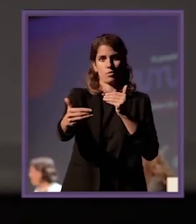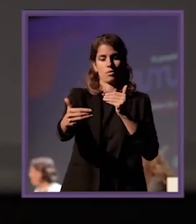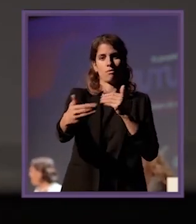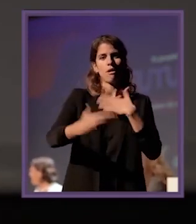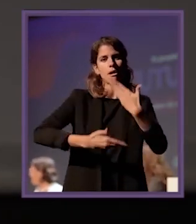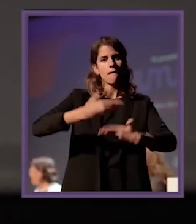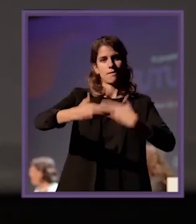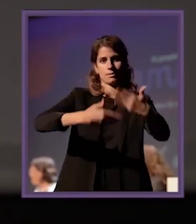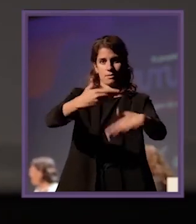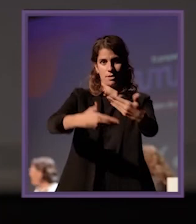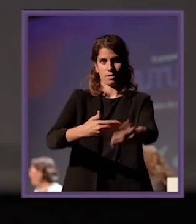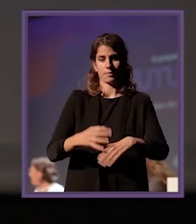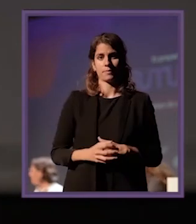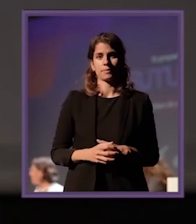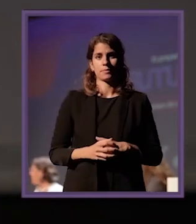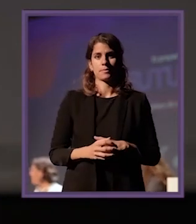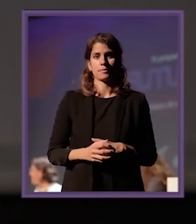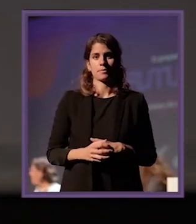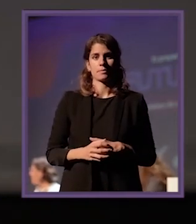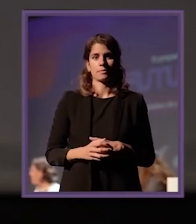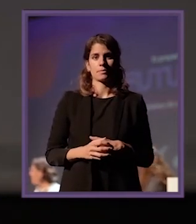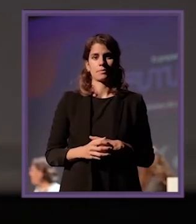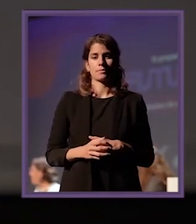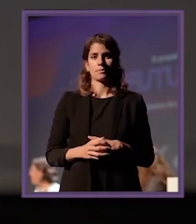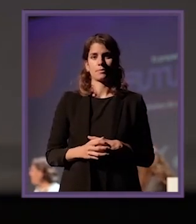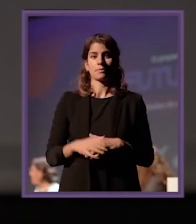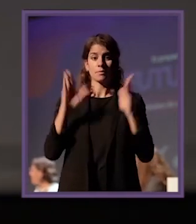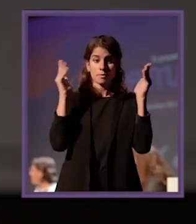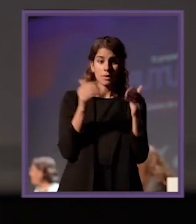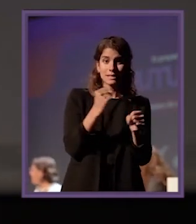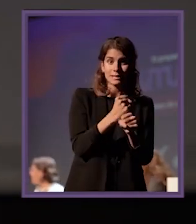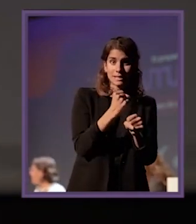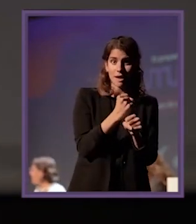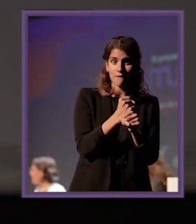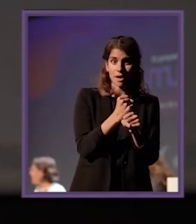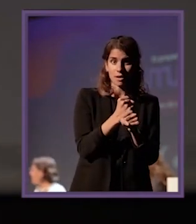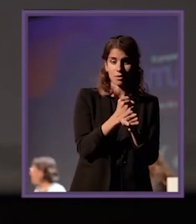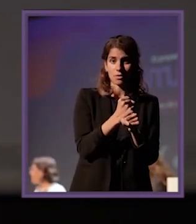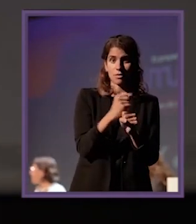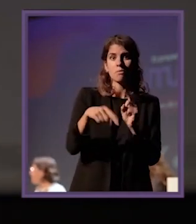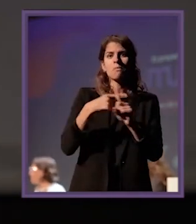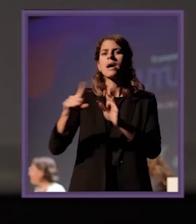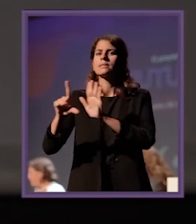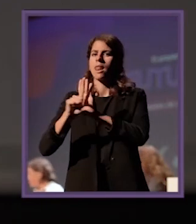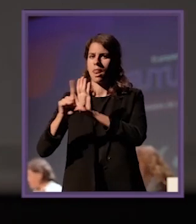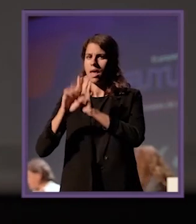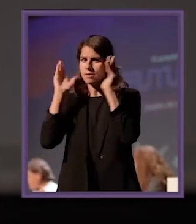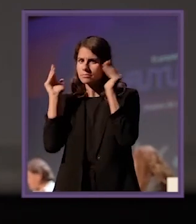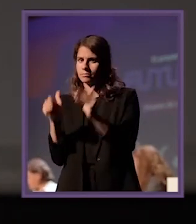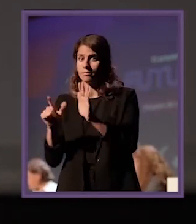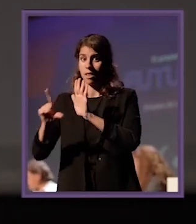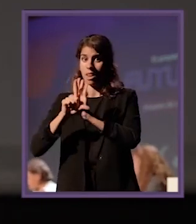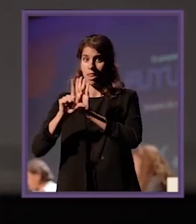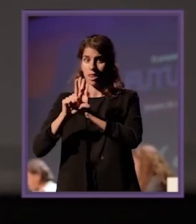solo en el ámbito productivo, en el ámbito laboral, sino también en el ámbito legal, creando un